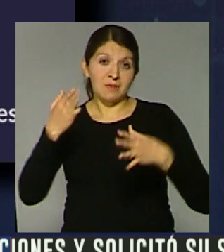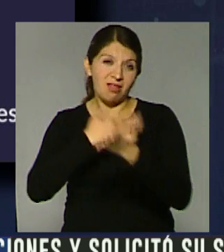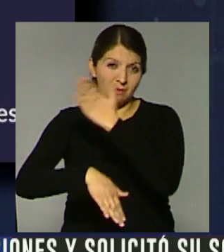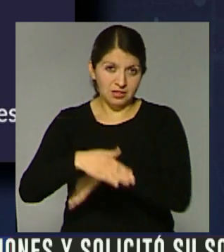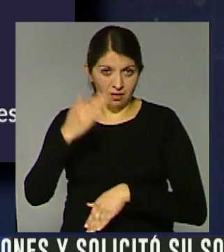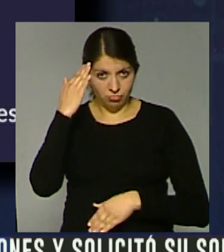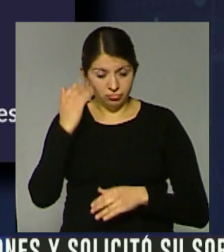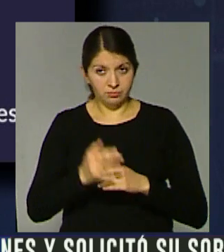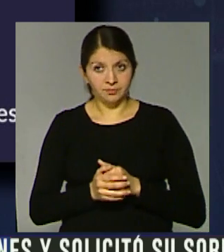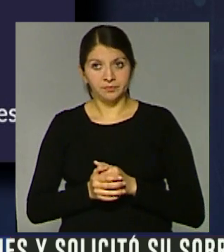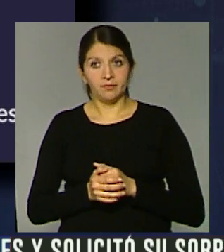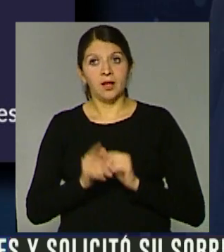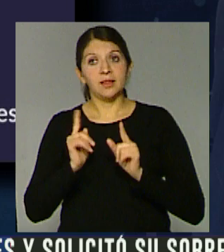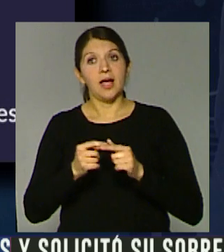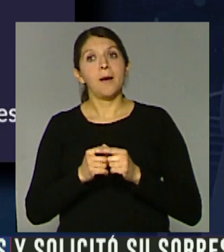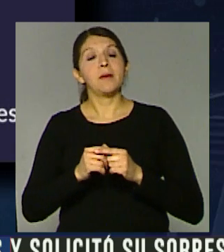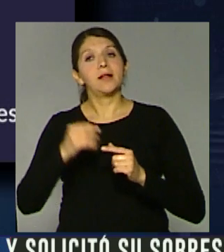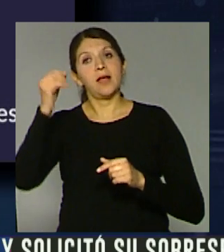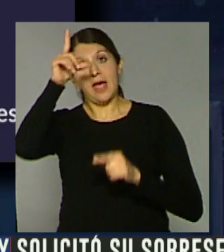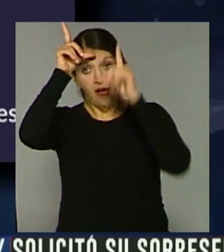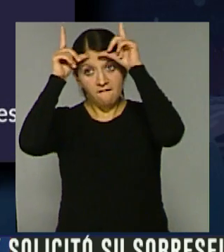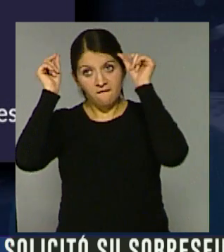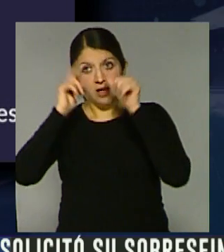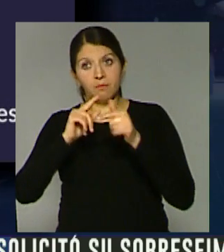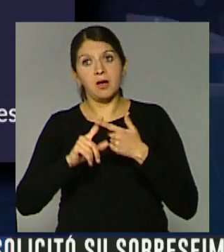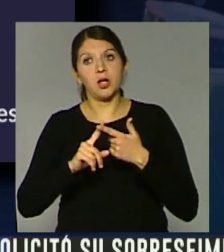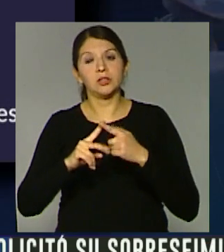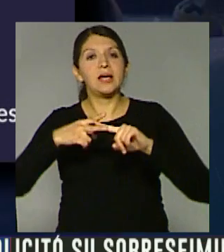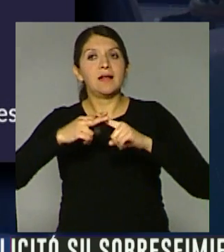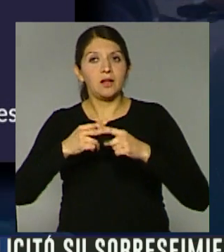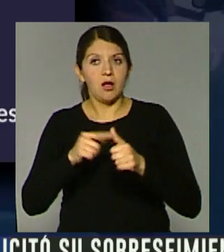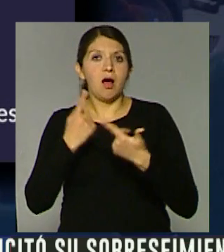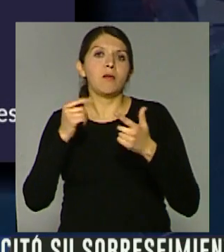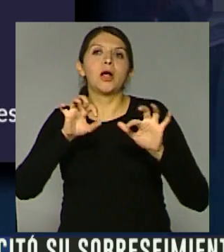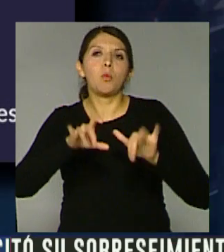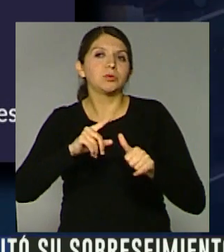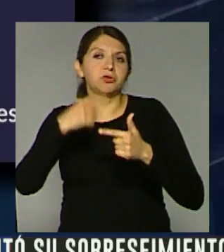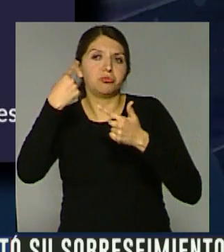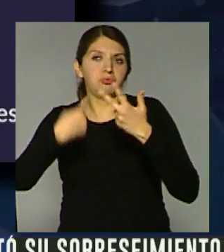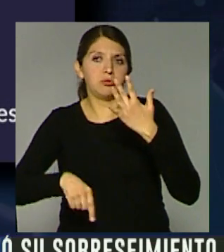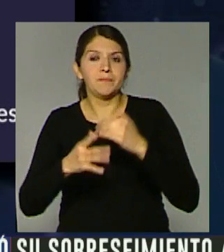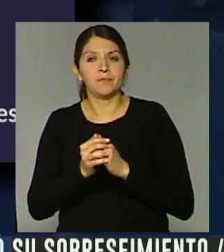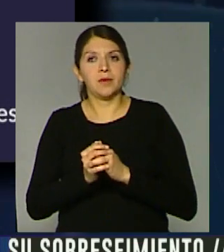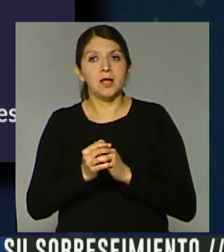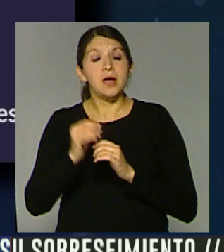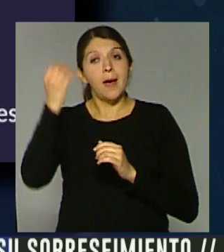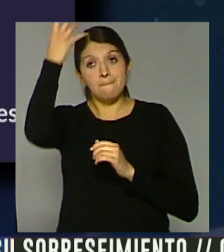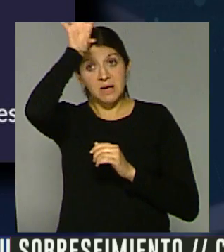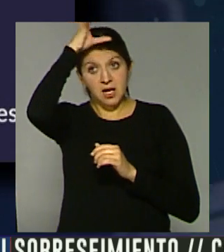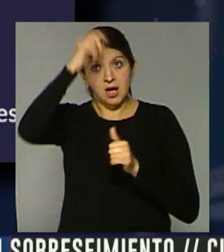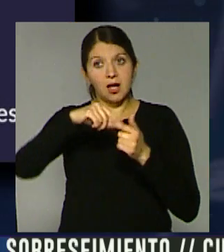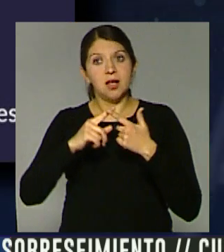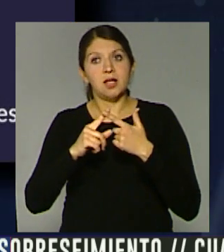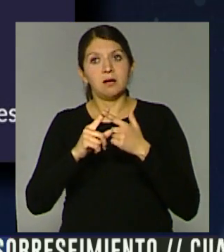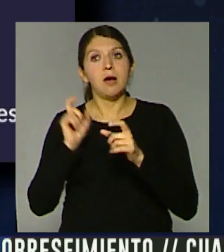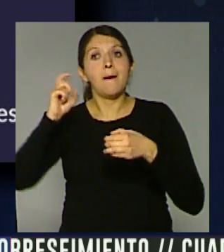formación técnico-profesional, enfermería, nuevas tecnologías, ya sea programación, redes, software y otros, minería, petróleo y gas,